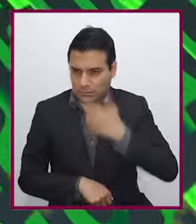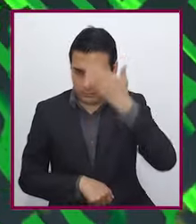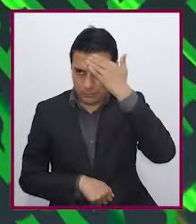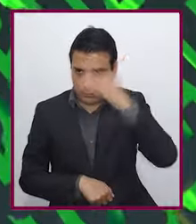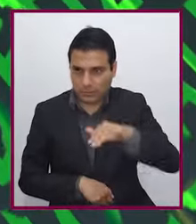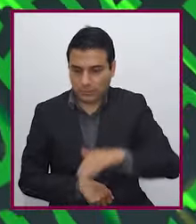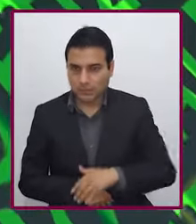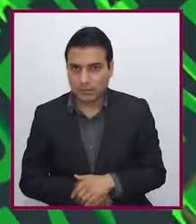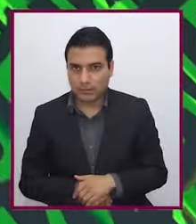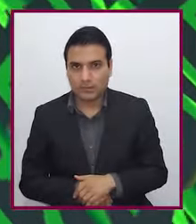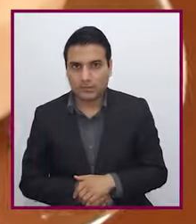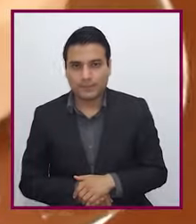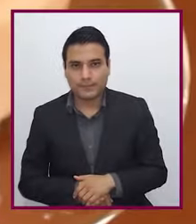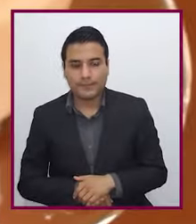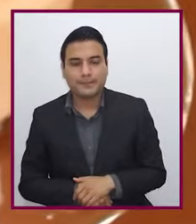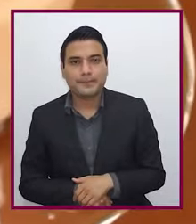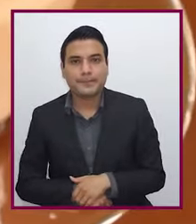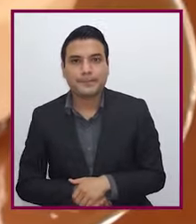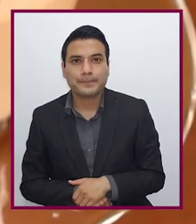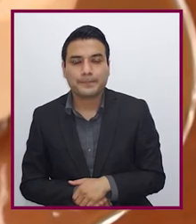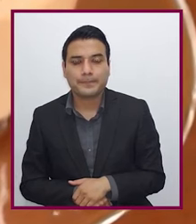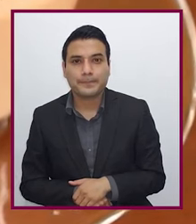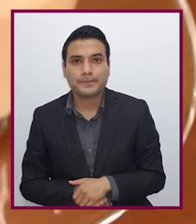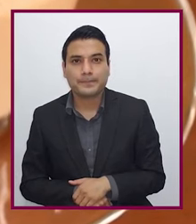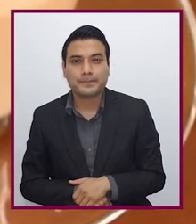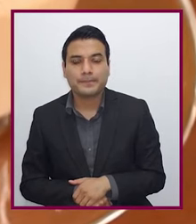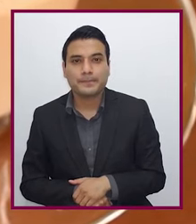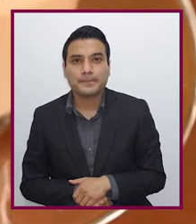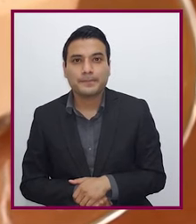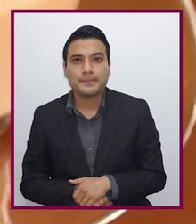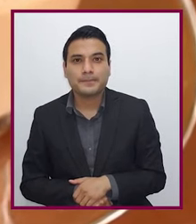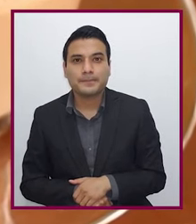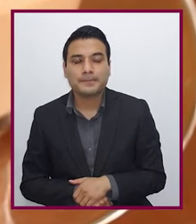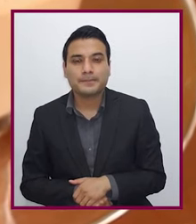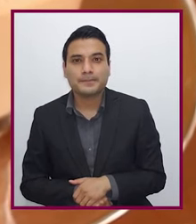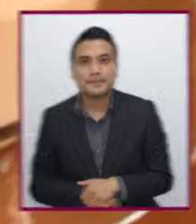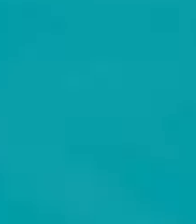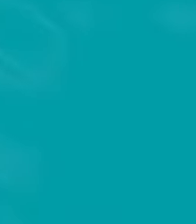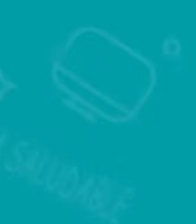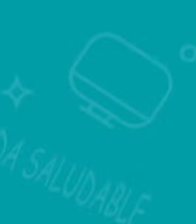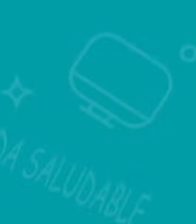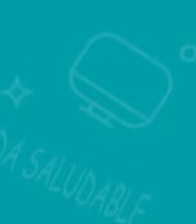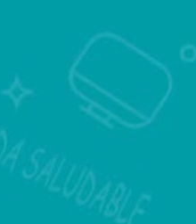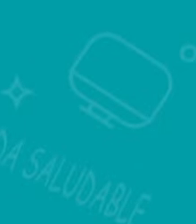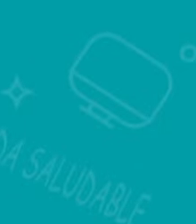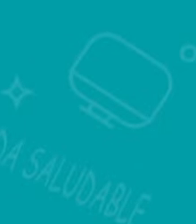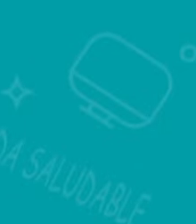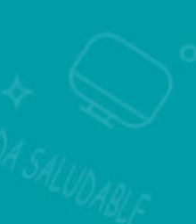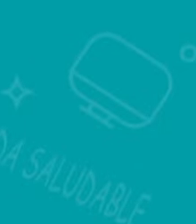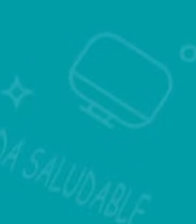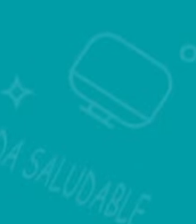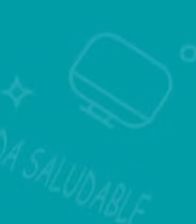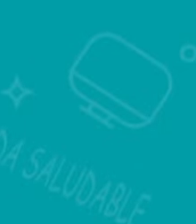olvidé, mi Axel. No me olvidé. Rete, chavocho.